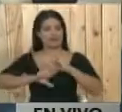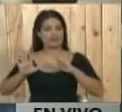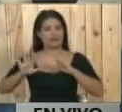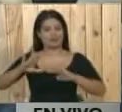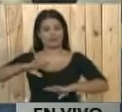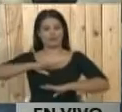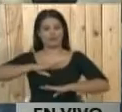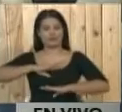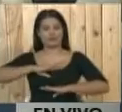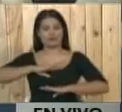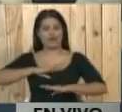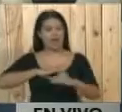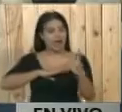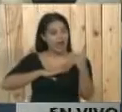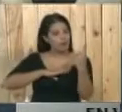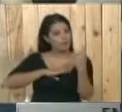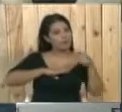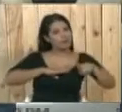carro.